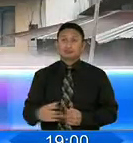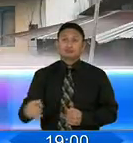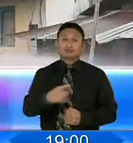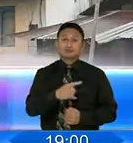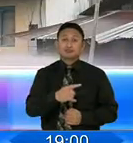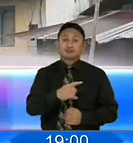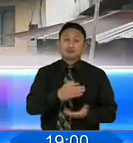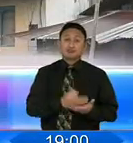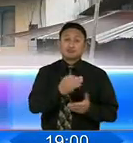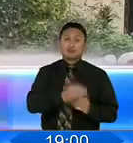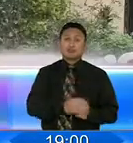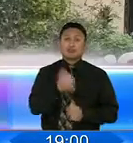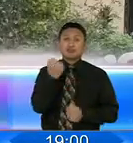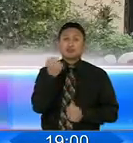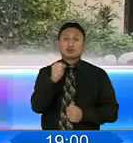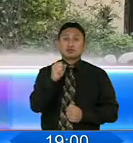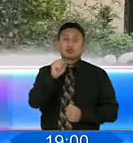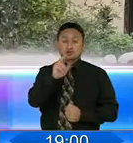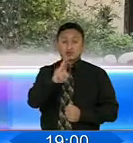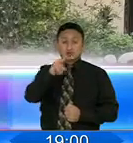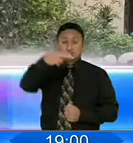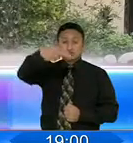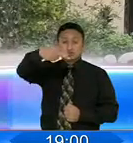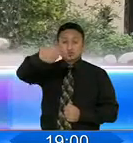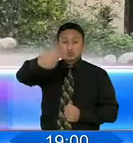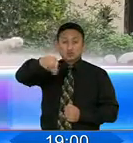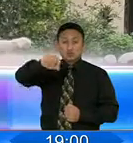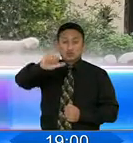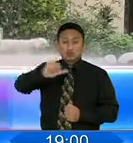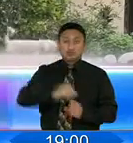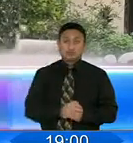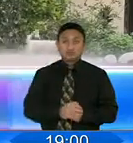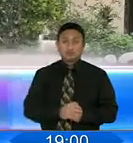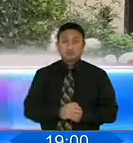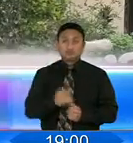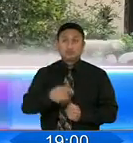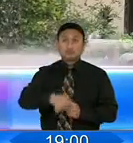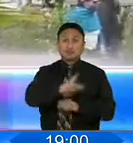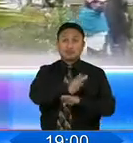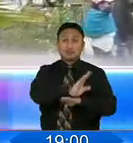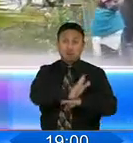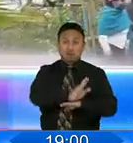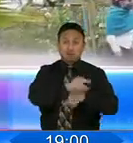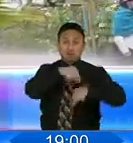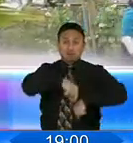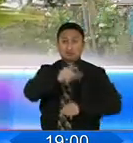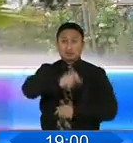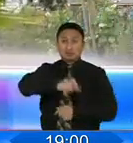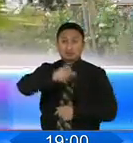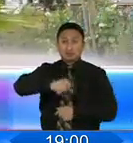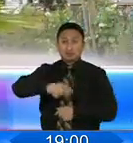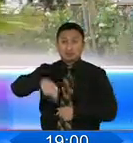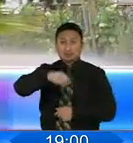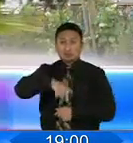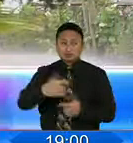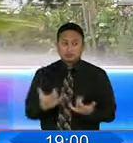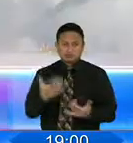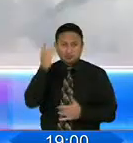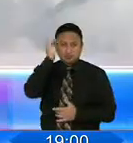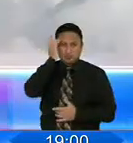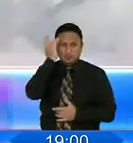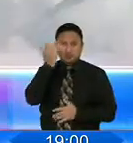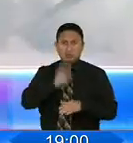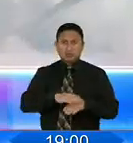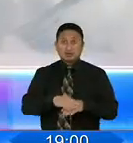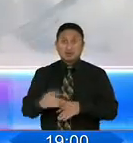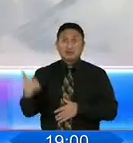la parroquia Suñac, perteneciente al Cantón Morona, en la provincia de Morona, Santiago. Aquí sus habitantes se mantienen en zozobra por las